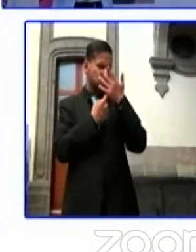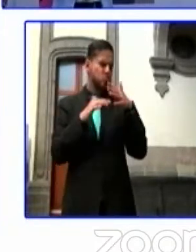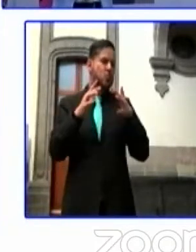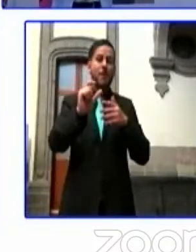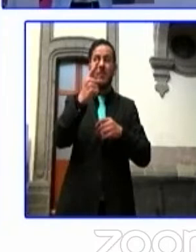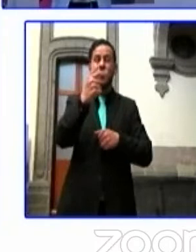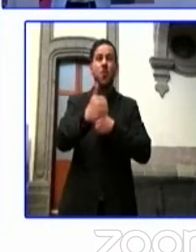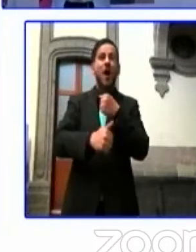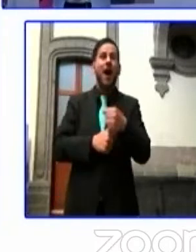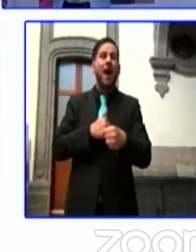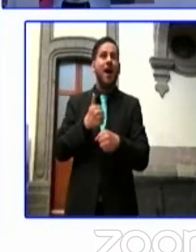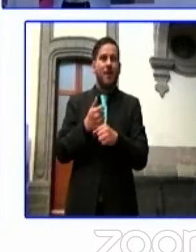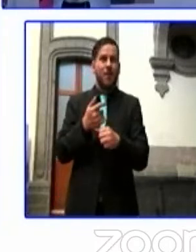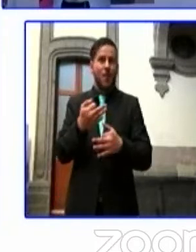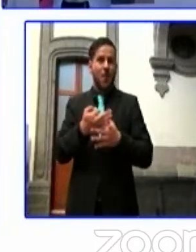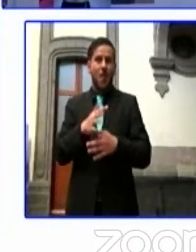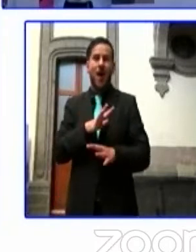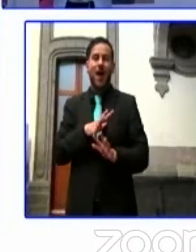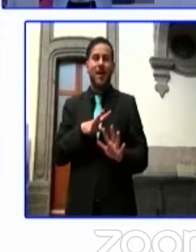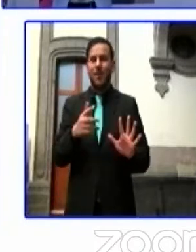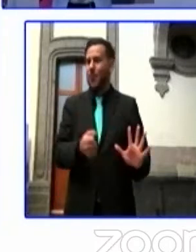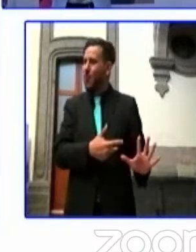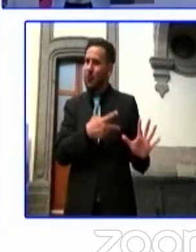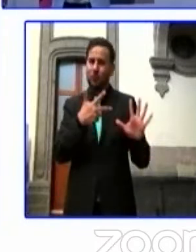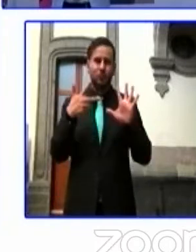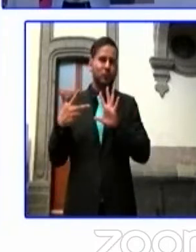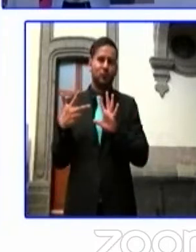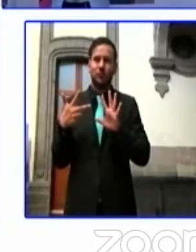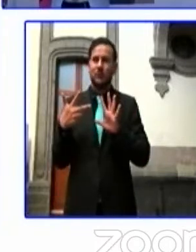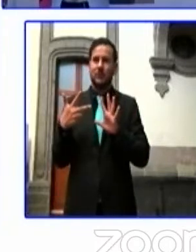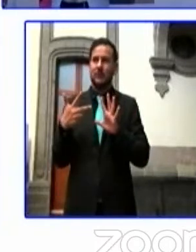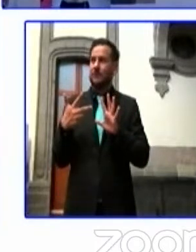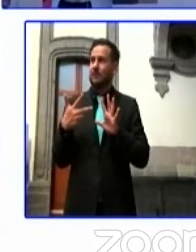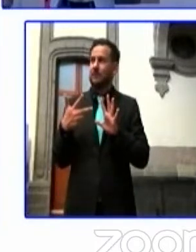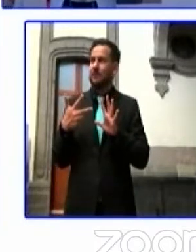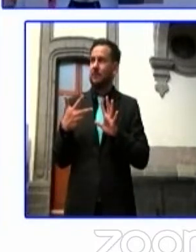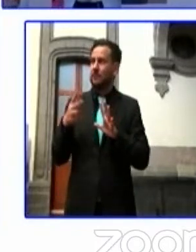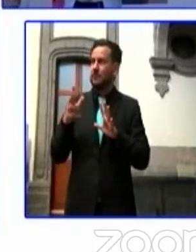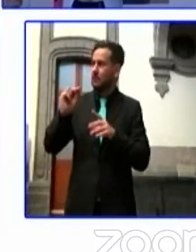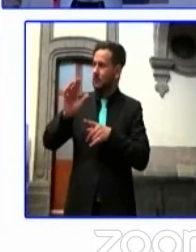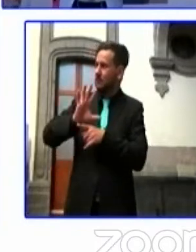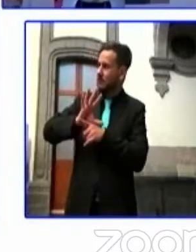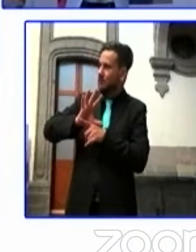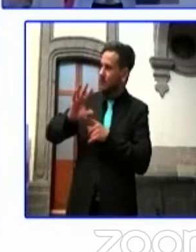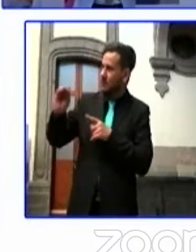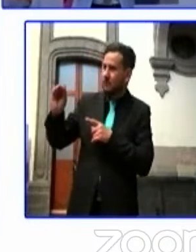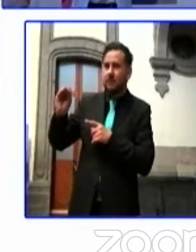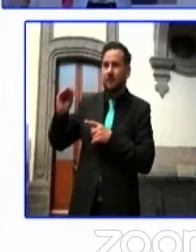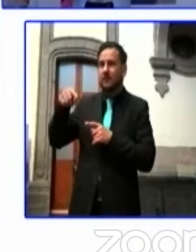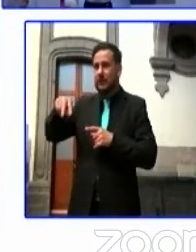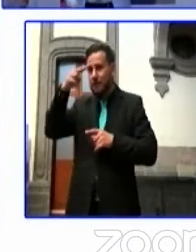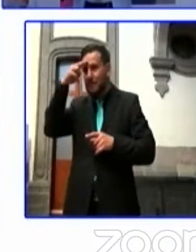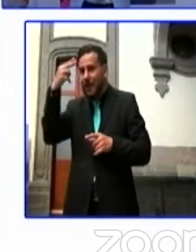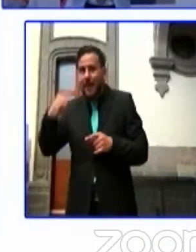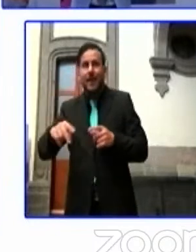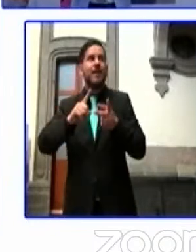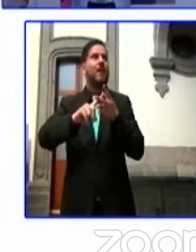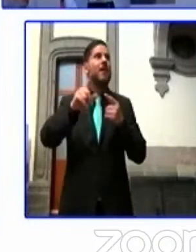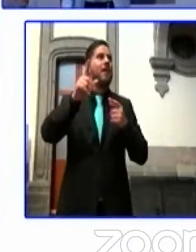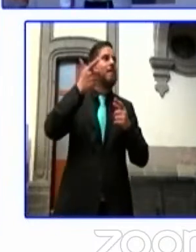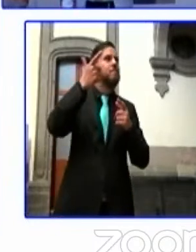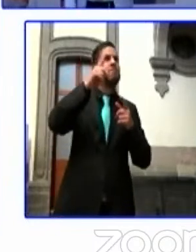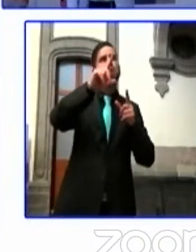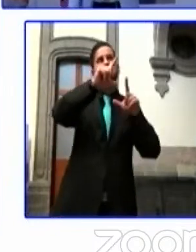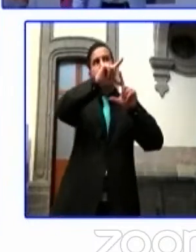años. Hoy tenemos 8. Espero que no se me vaya a ninguno. Tenemos Estado de México, Baja California, el